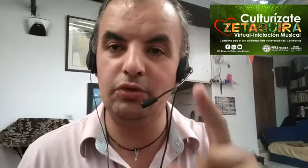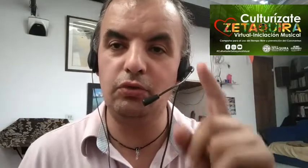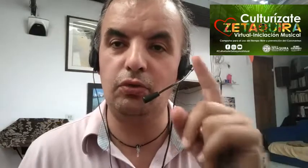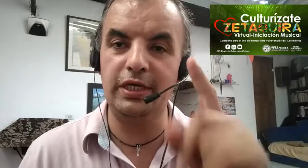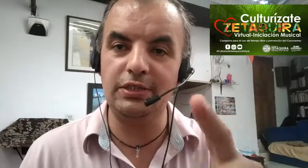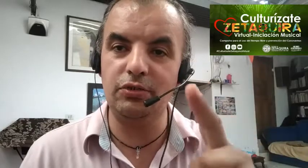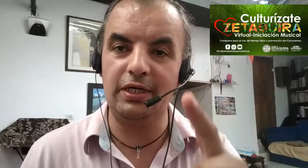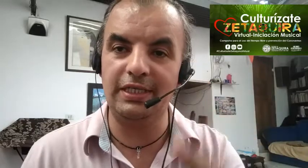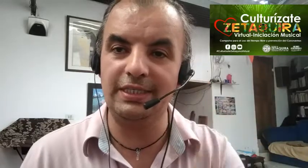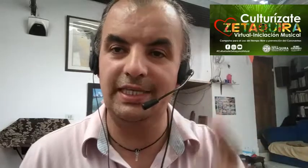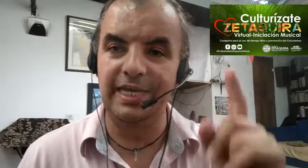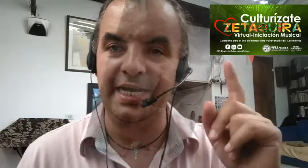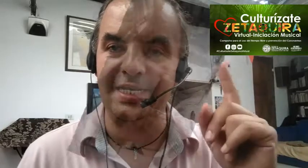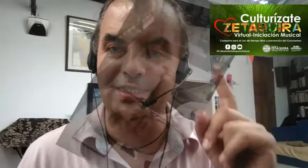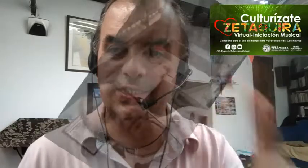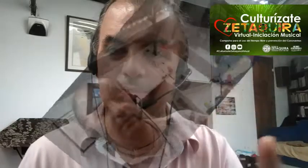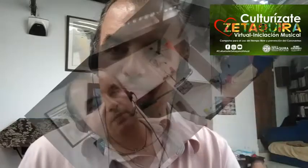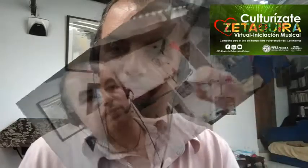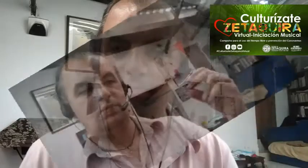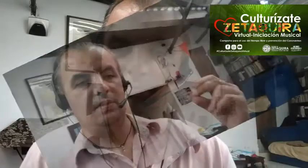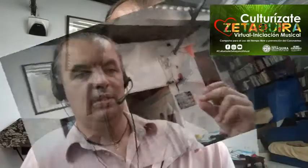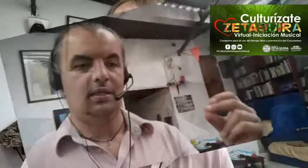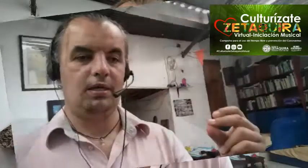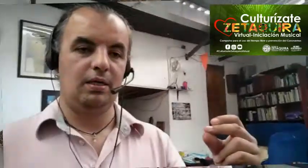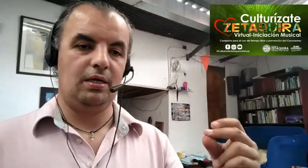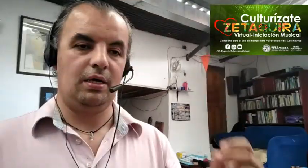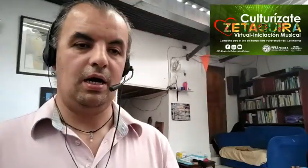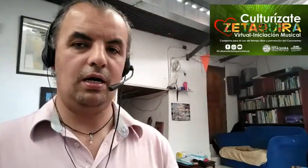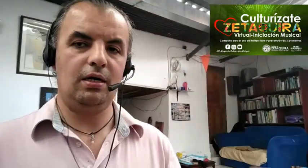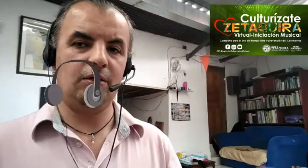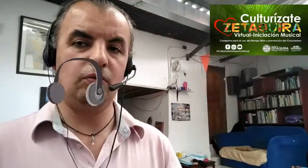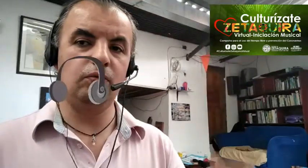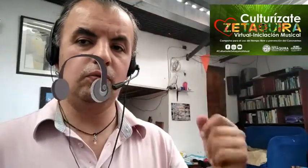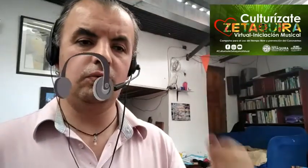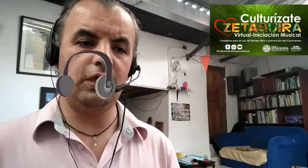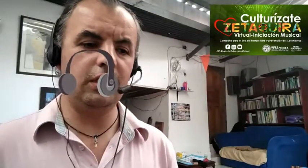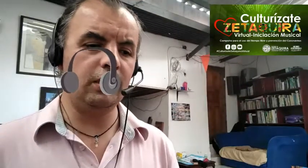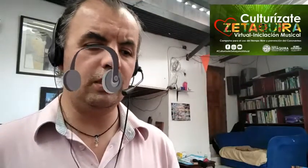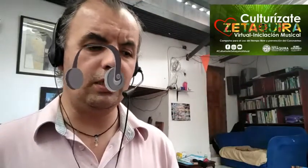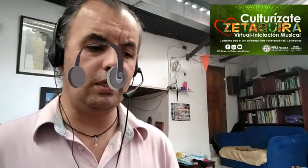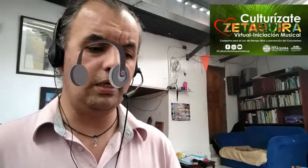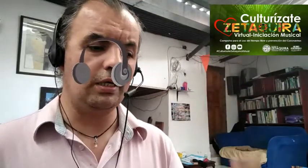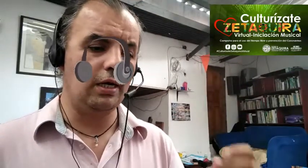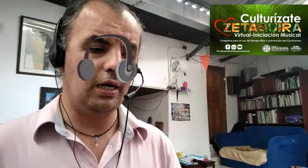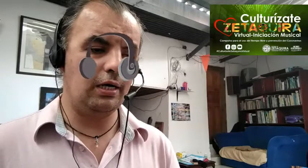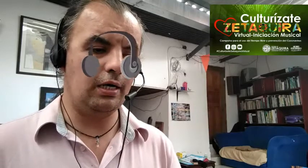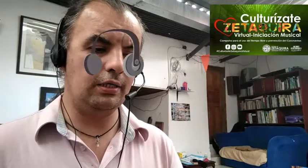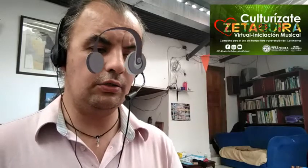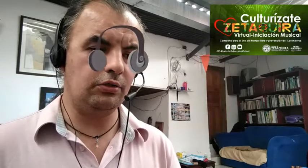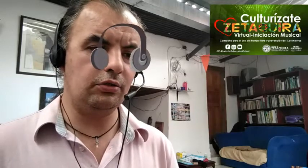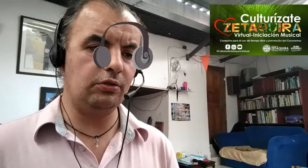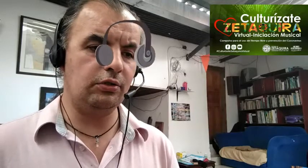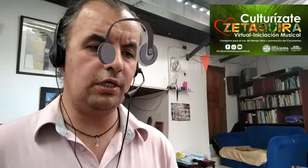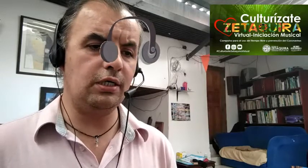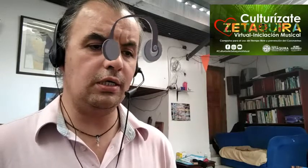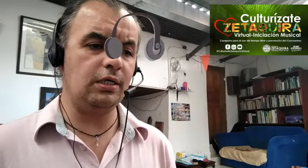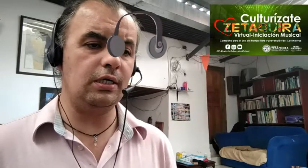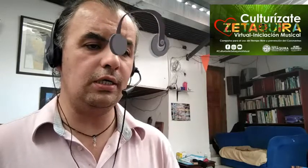cantando con esto que dice así... A jugar, a